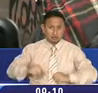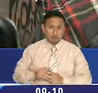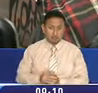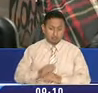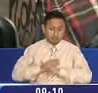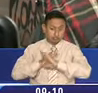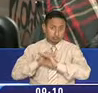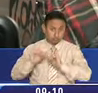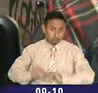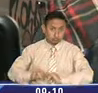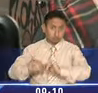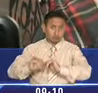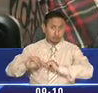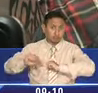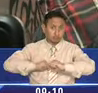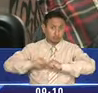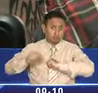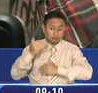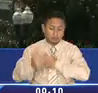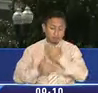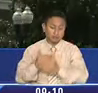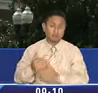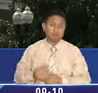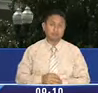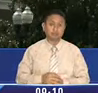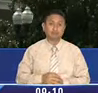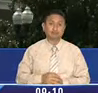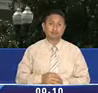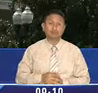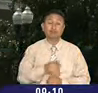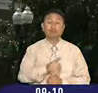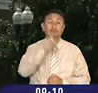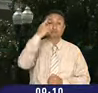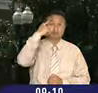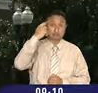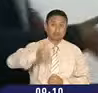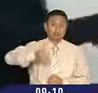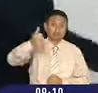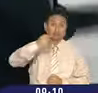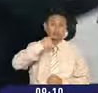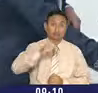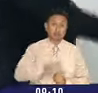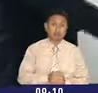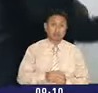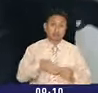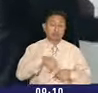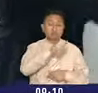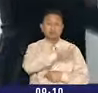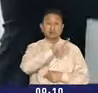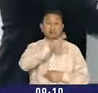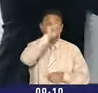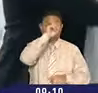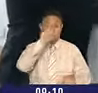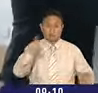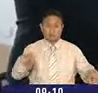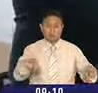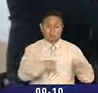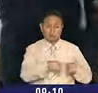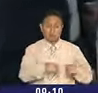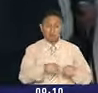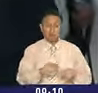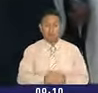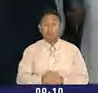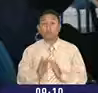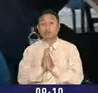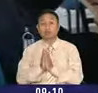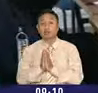entonces continuaremos con las acciones legales del caso. Esto mientras que desde el gobierno destacaron que se lograron 33 acuerdos de las 36